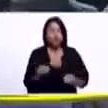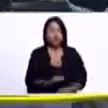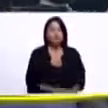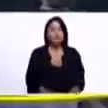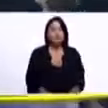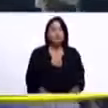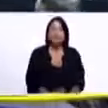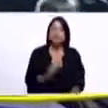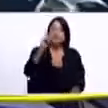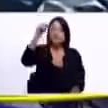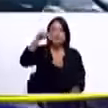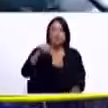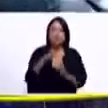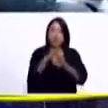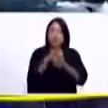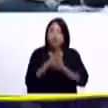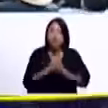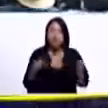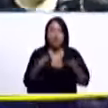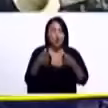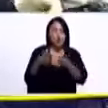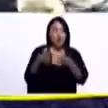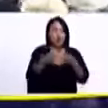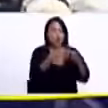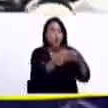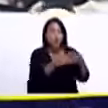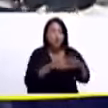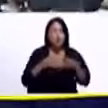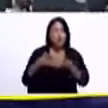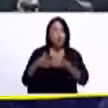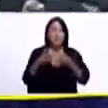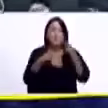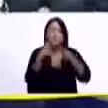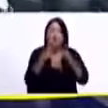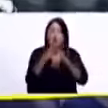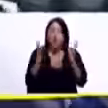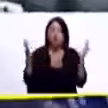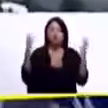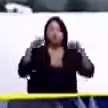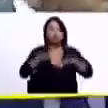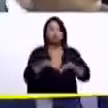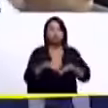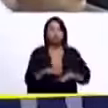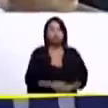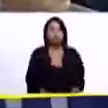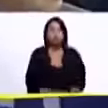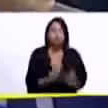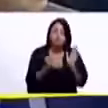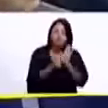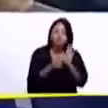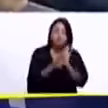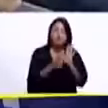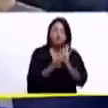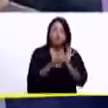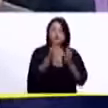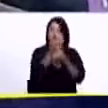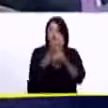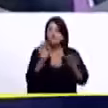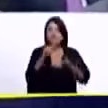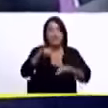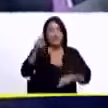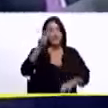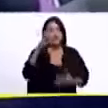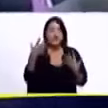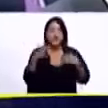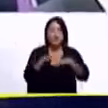arriba, abajo, todas las corrientes, todos los sectores, todos cabemos en el marco constitucional, en la Venezuela de